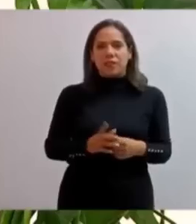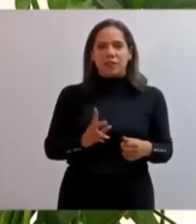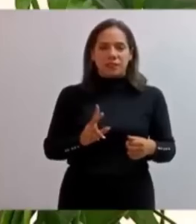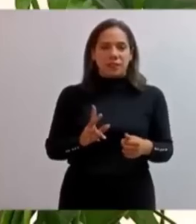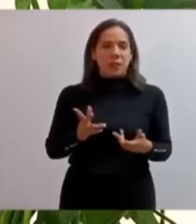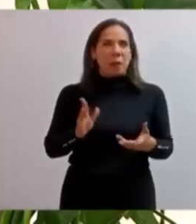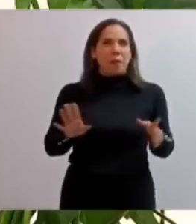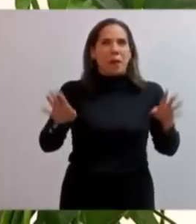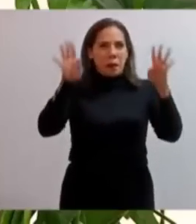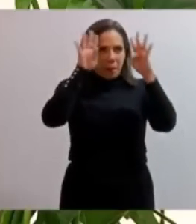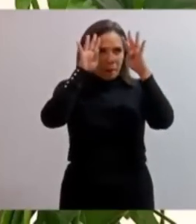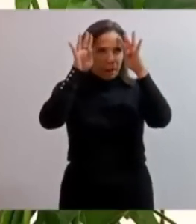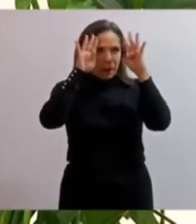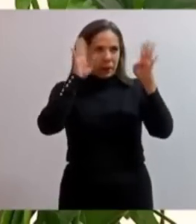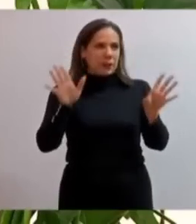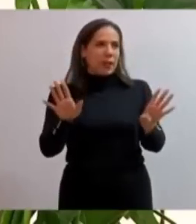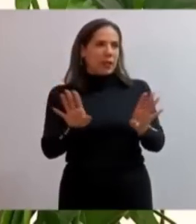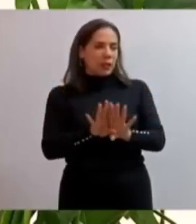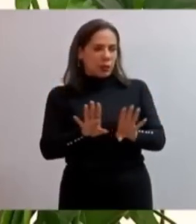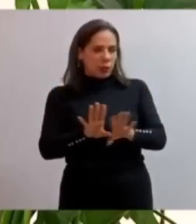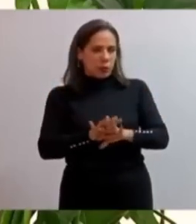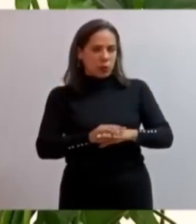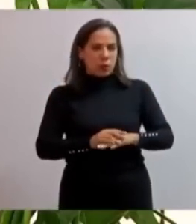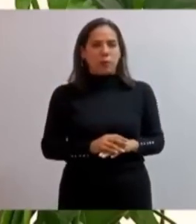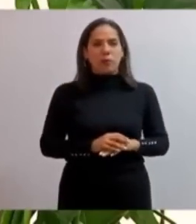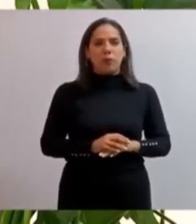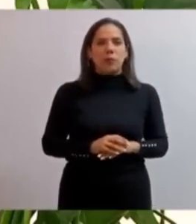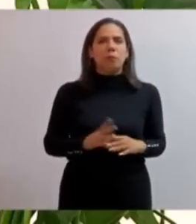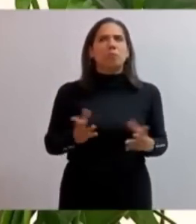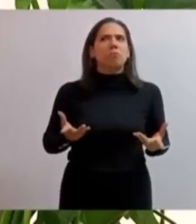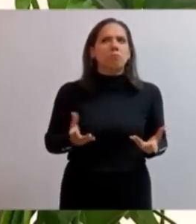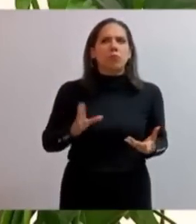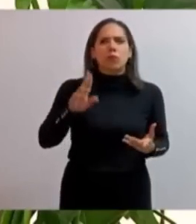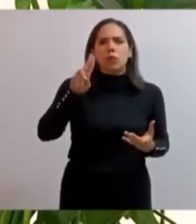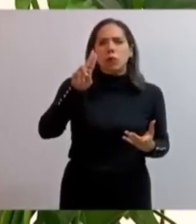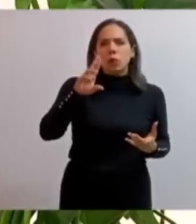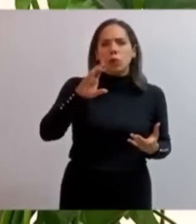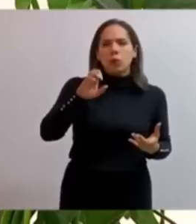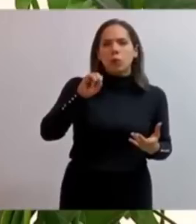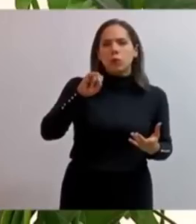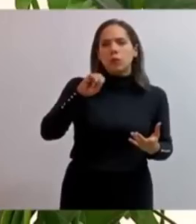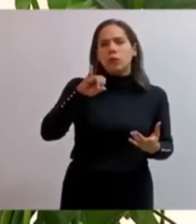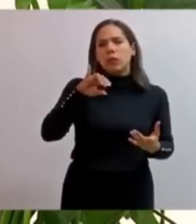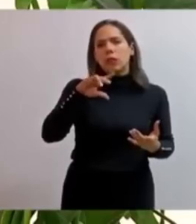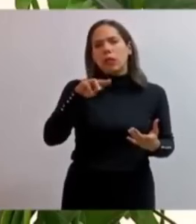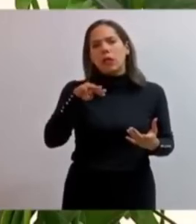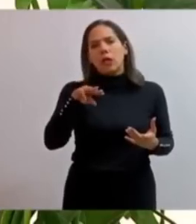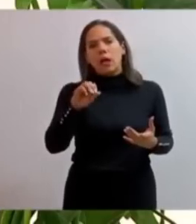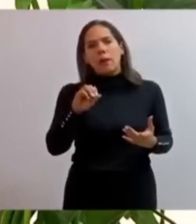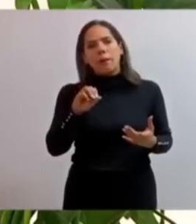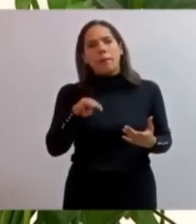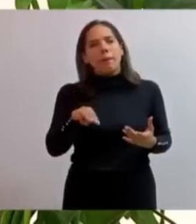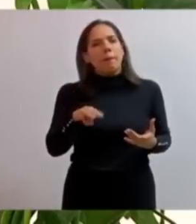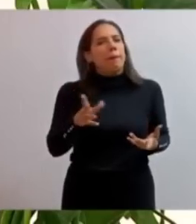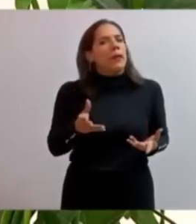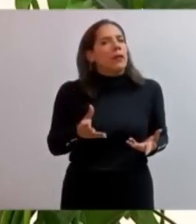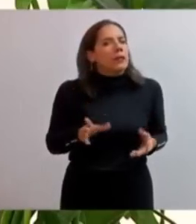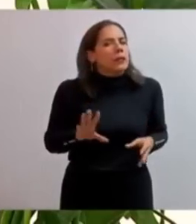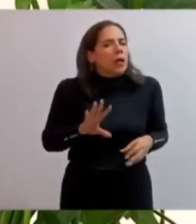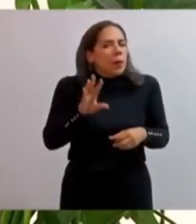repensar la función de UCICAM, donde colocamos los saberes docentes, porque tenemos que darles un